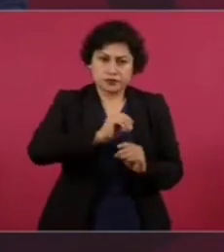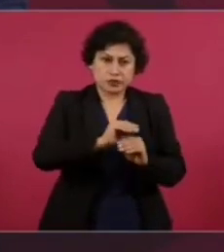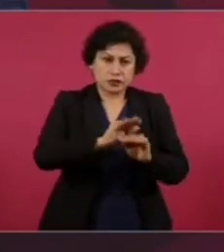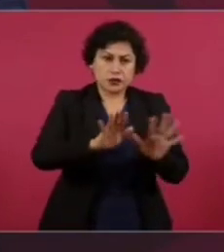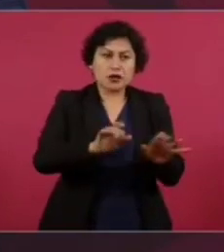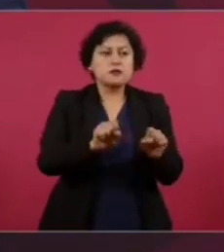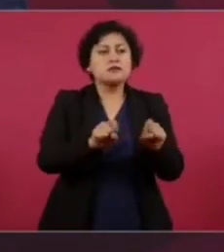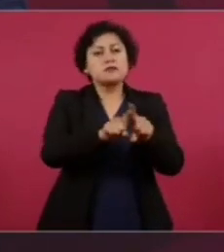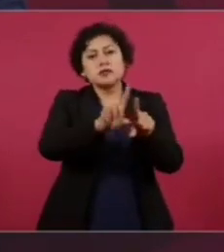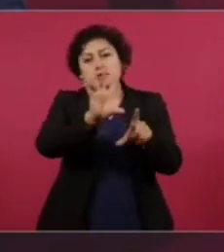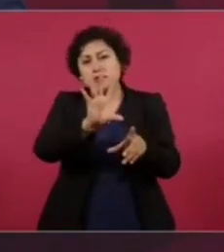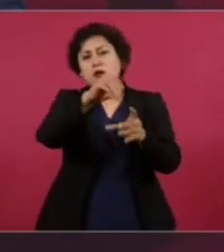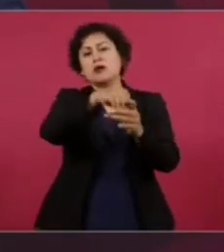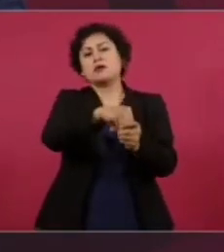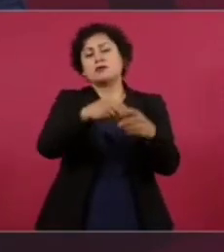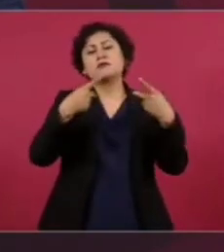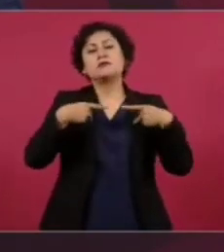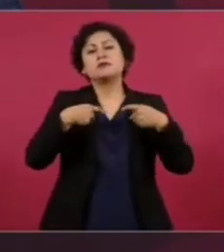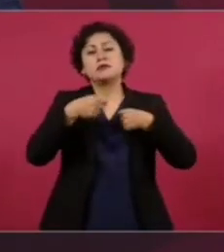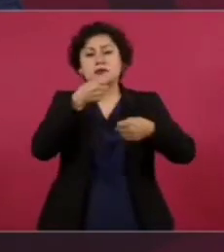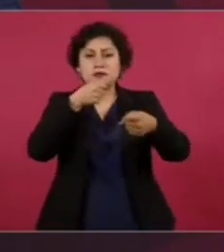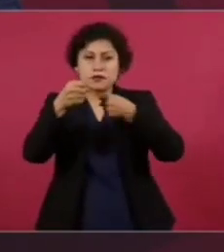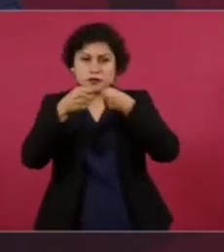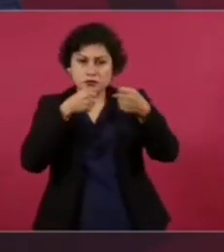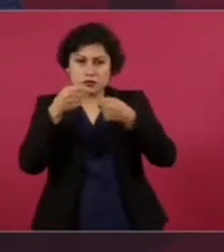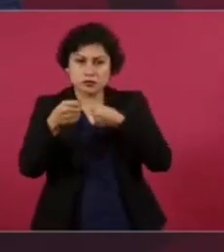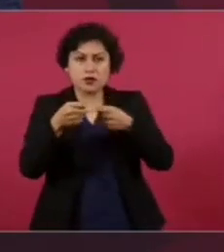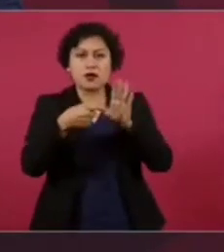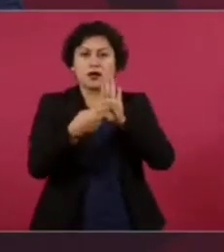periodistas, y se hacen investigaciones,